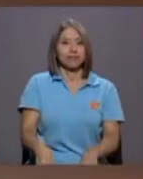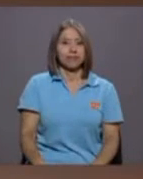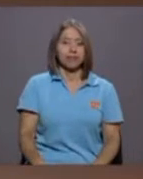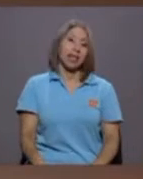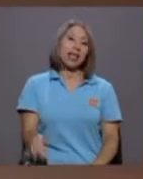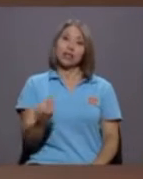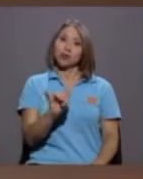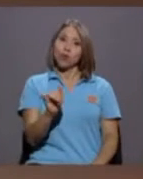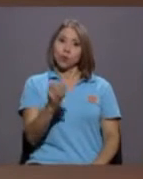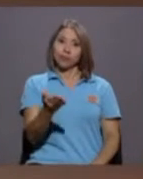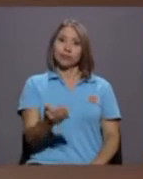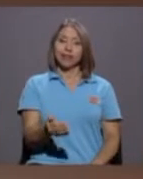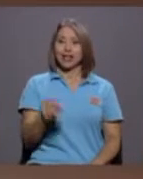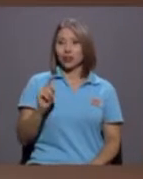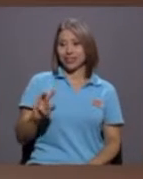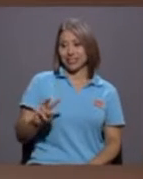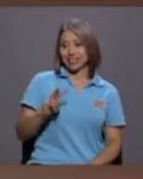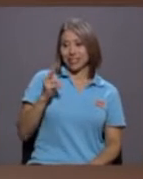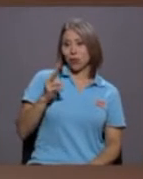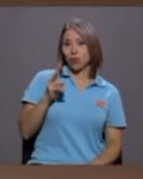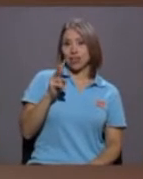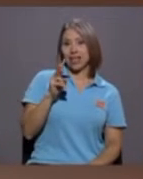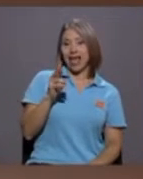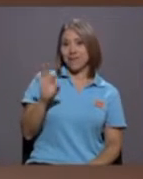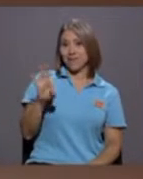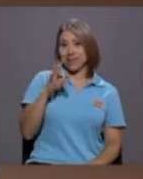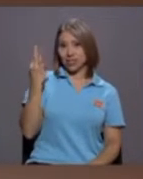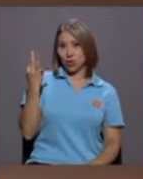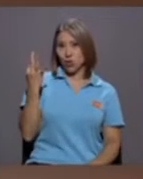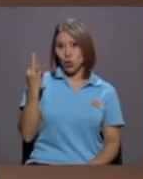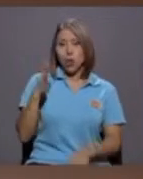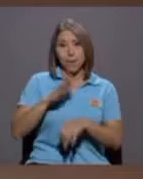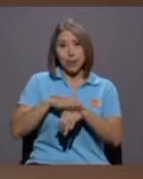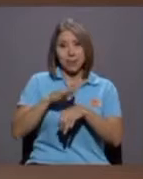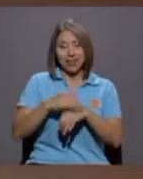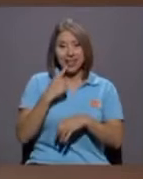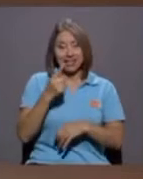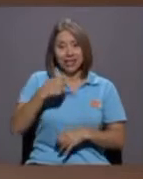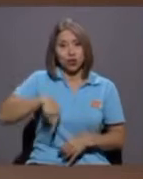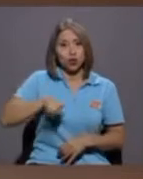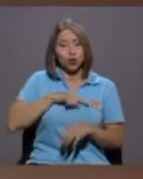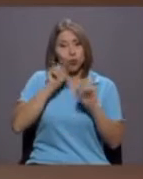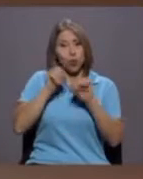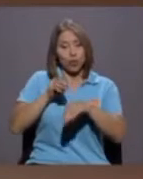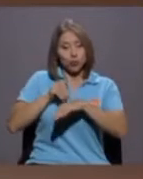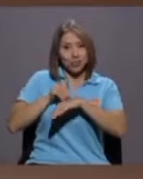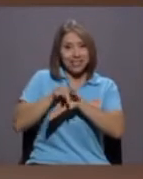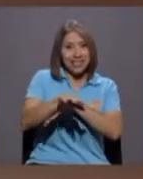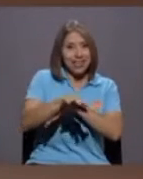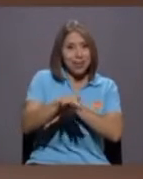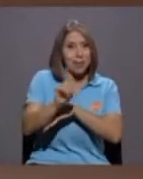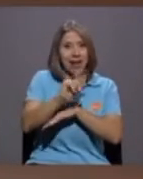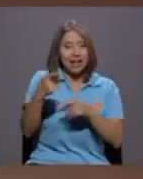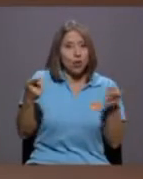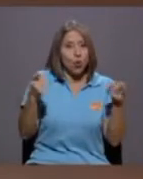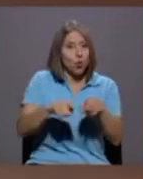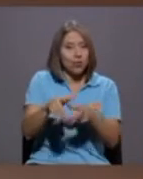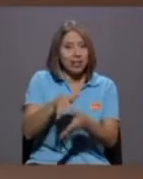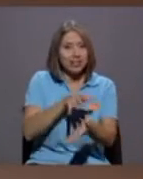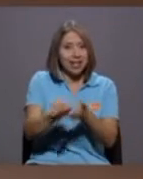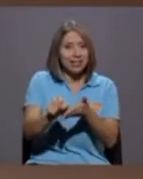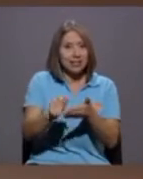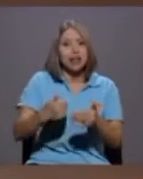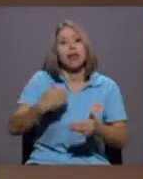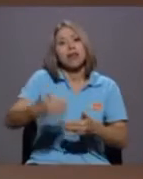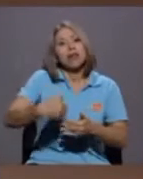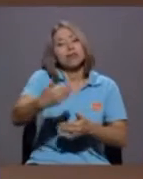Y entonces esta segunda versión es la que nos permite decir que podemos incidir en ese modelo de desarrollo para que los desastres no ocurran y no nos generen